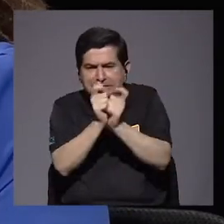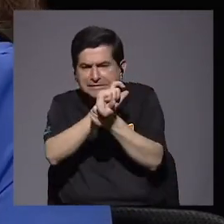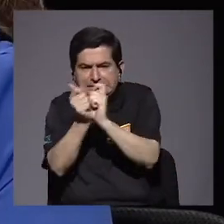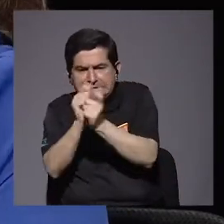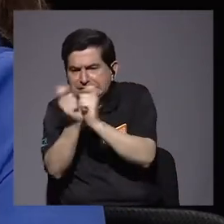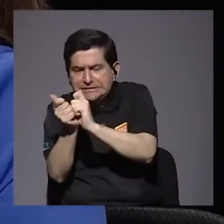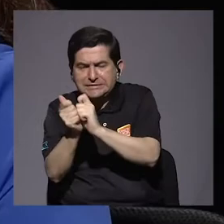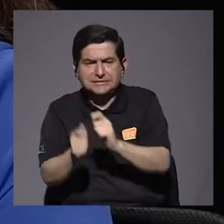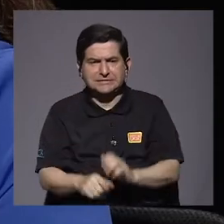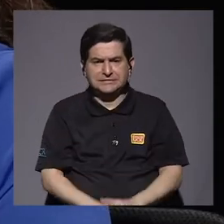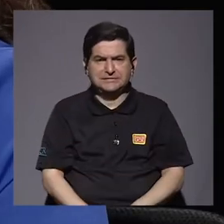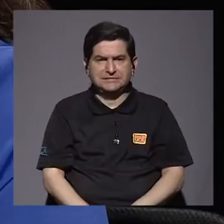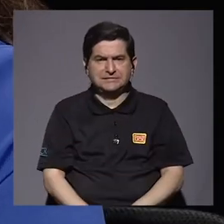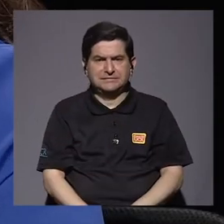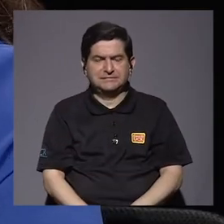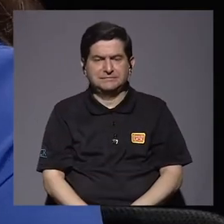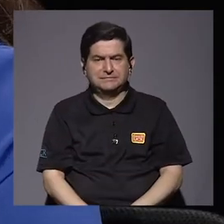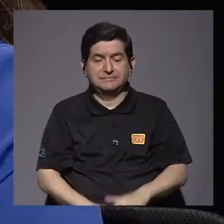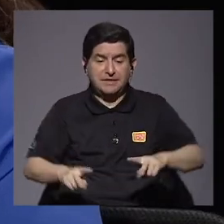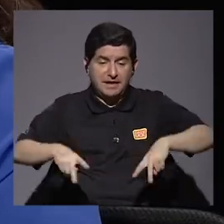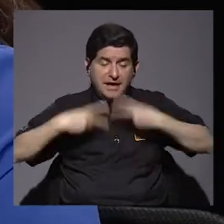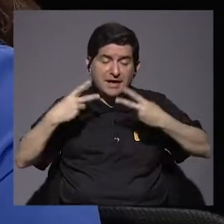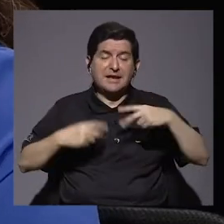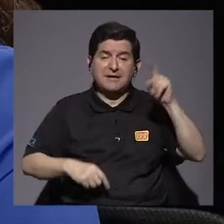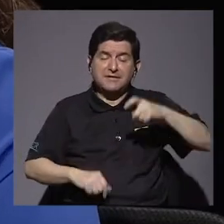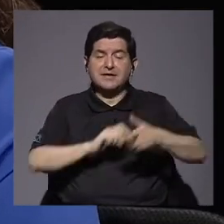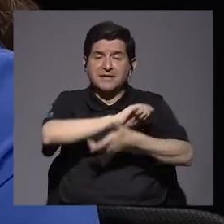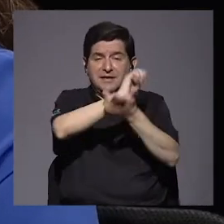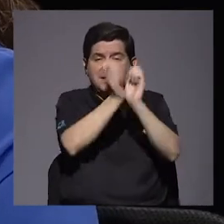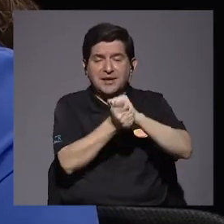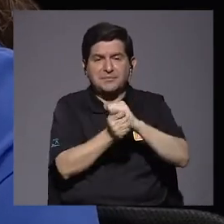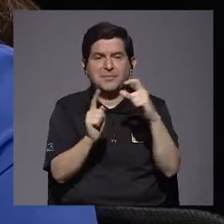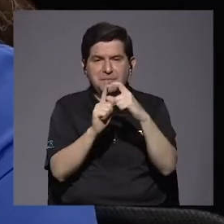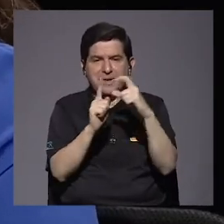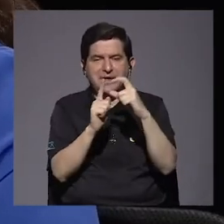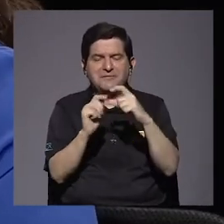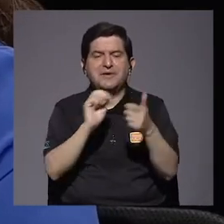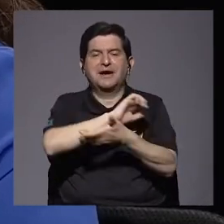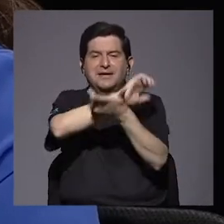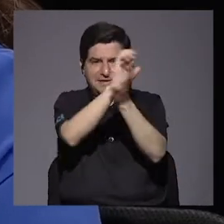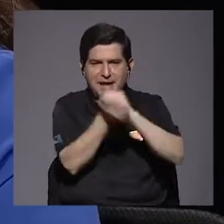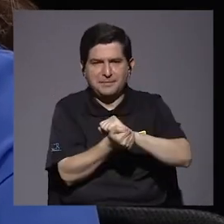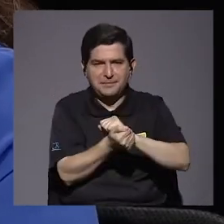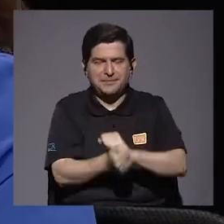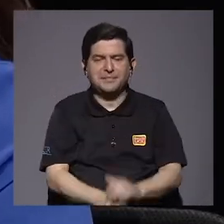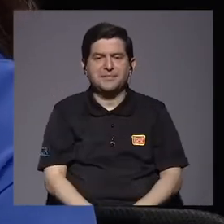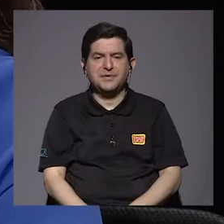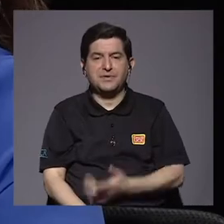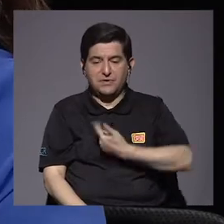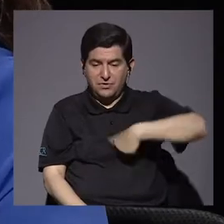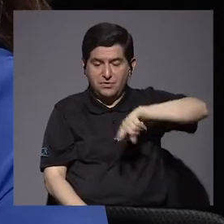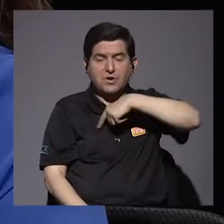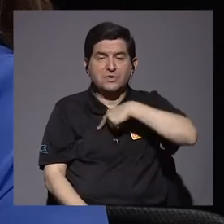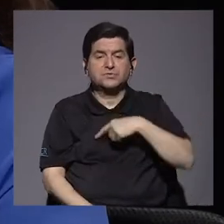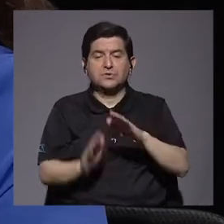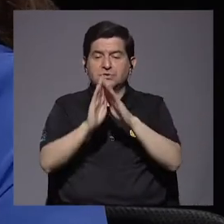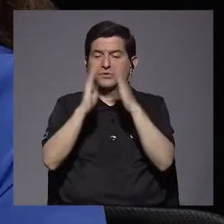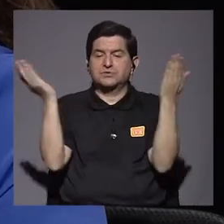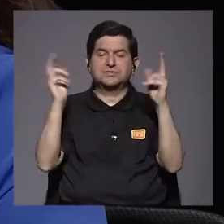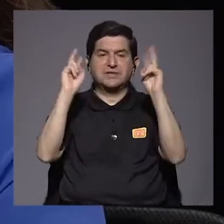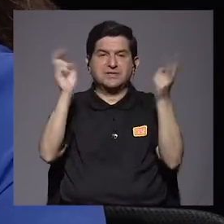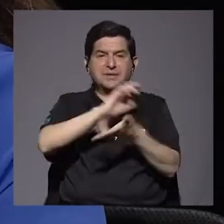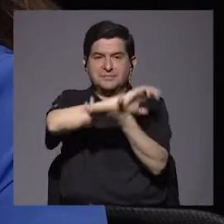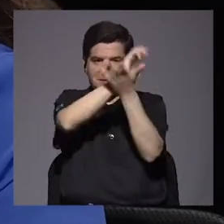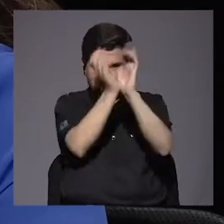modificar. Pero bueno, en la vida hay que cambiar, ¿verdad? La palabra es el cambio, ¿verdad? Y tenemos que estar siempre abiertos